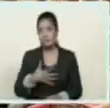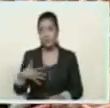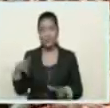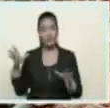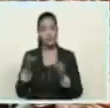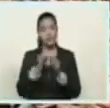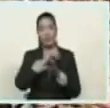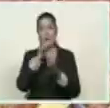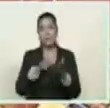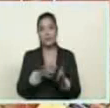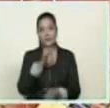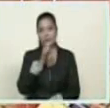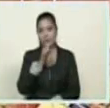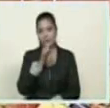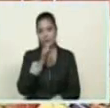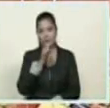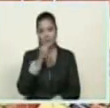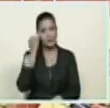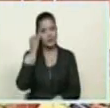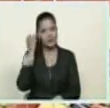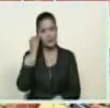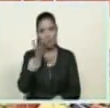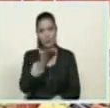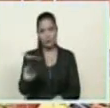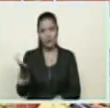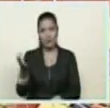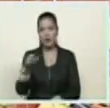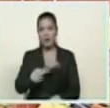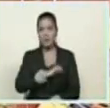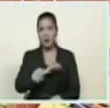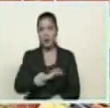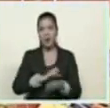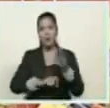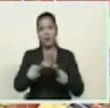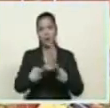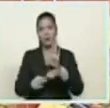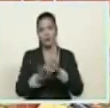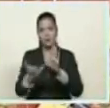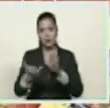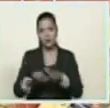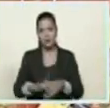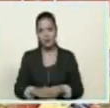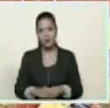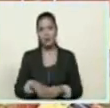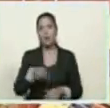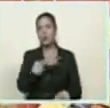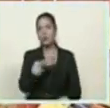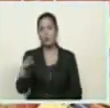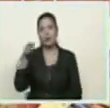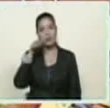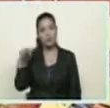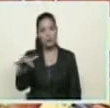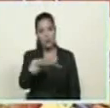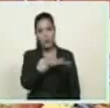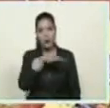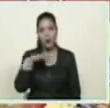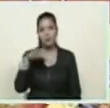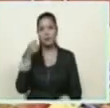esta idea para gn camarada constituyentes del pueblo